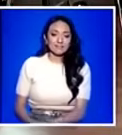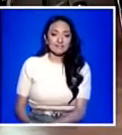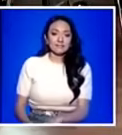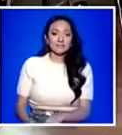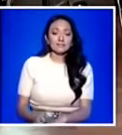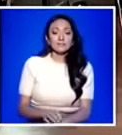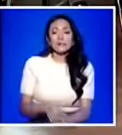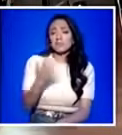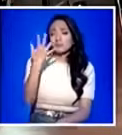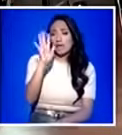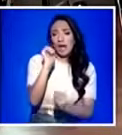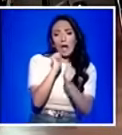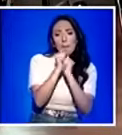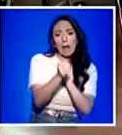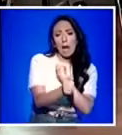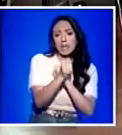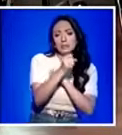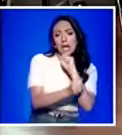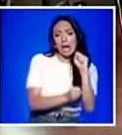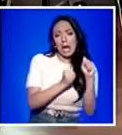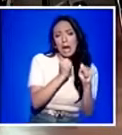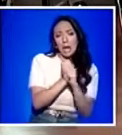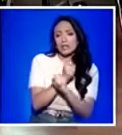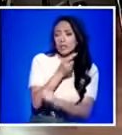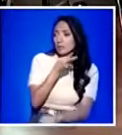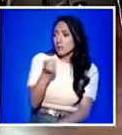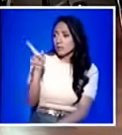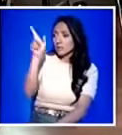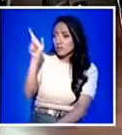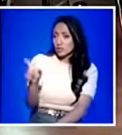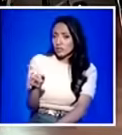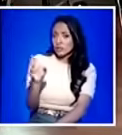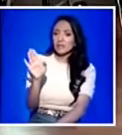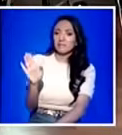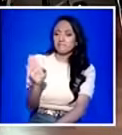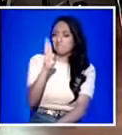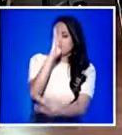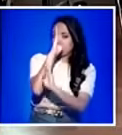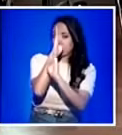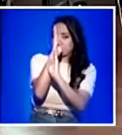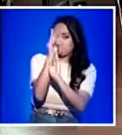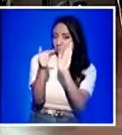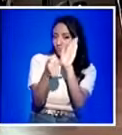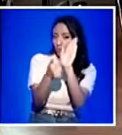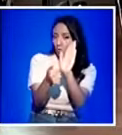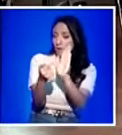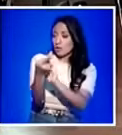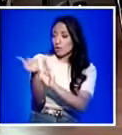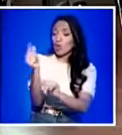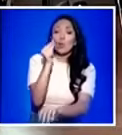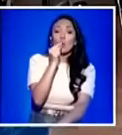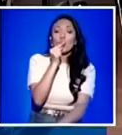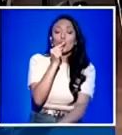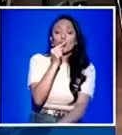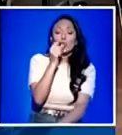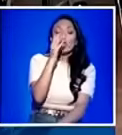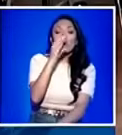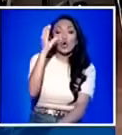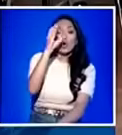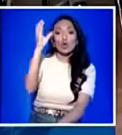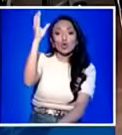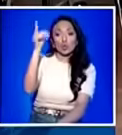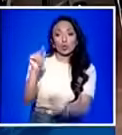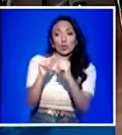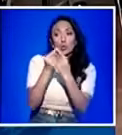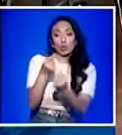Los años pasan y el talento se fortalece. Ellos son la fiel muestra. Conforman el grupo de coro y danza Edad de Oro,